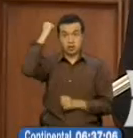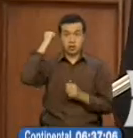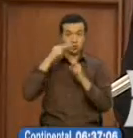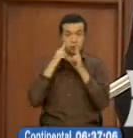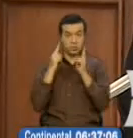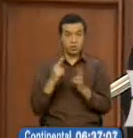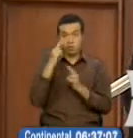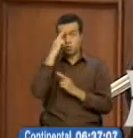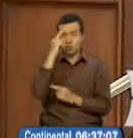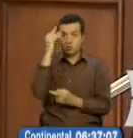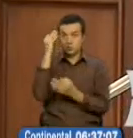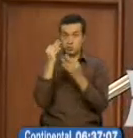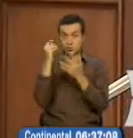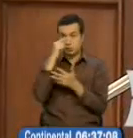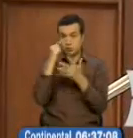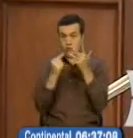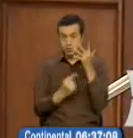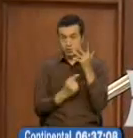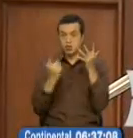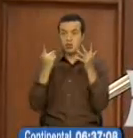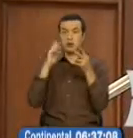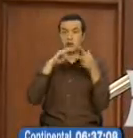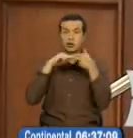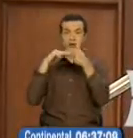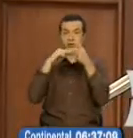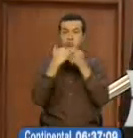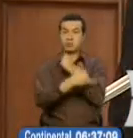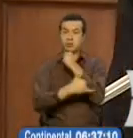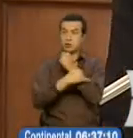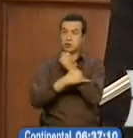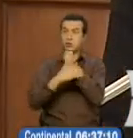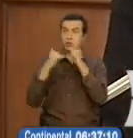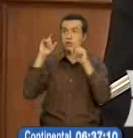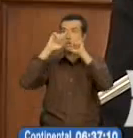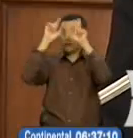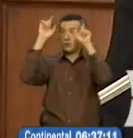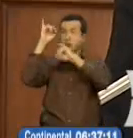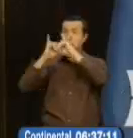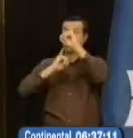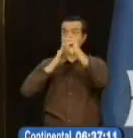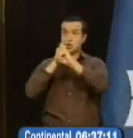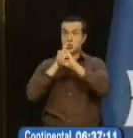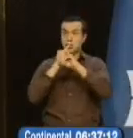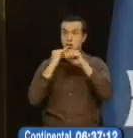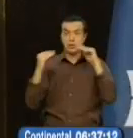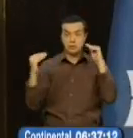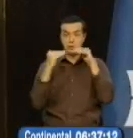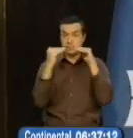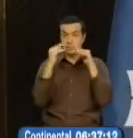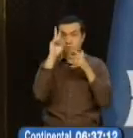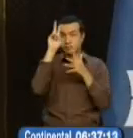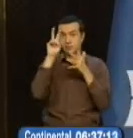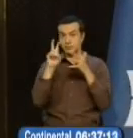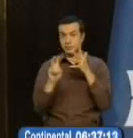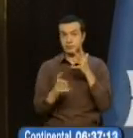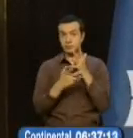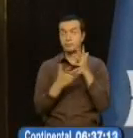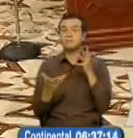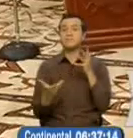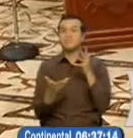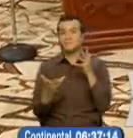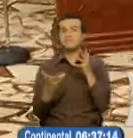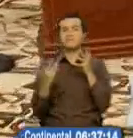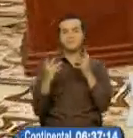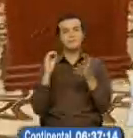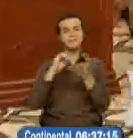justicia fiscal y la relación entre los estados y las empresas transnacionales. Los tópicos de esta agenda de política exterior